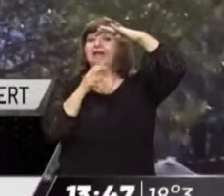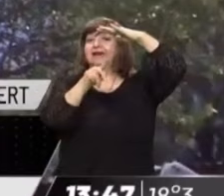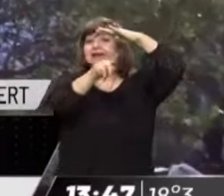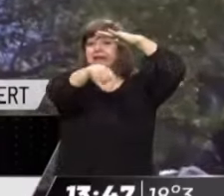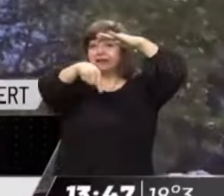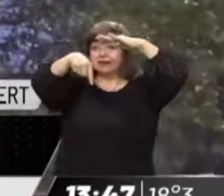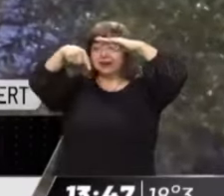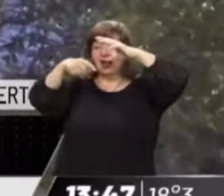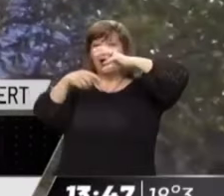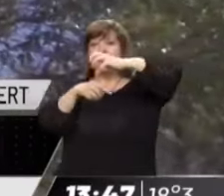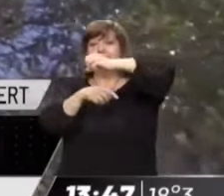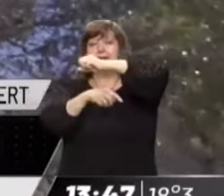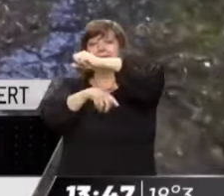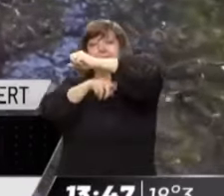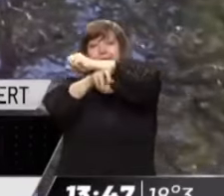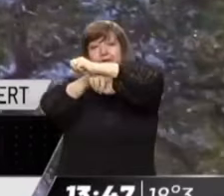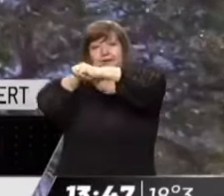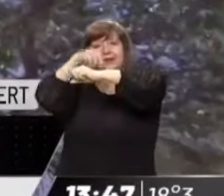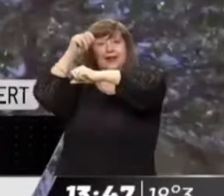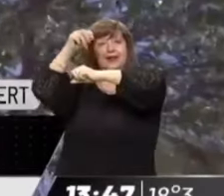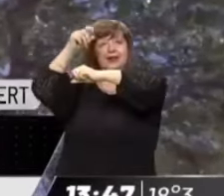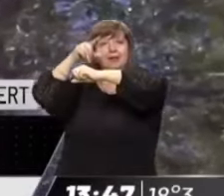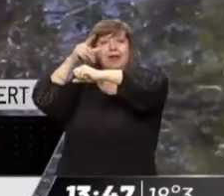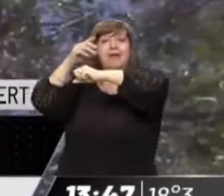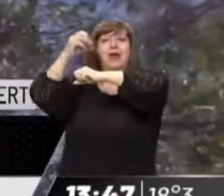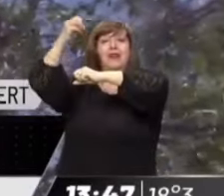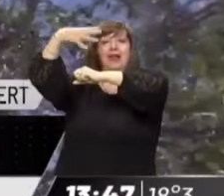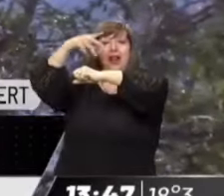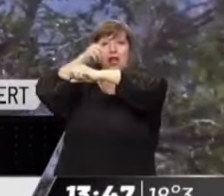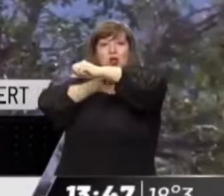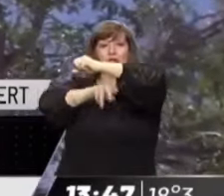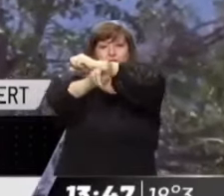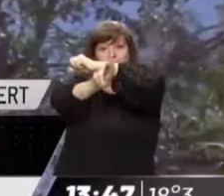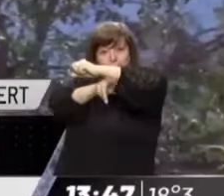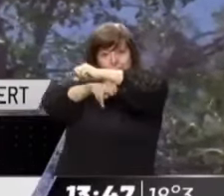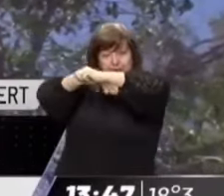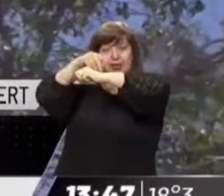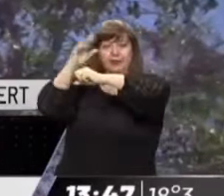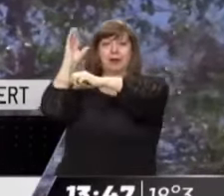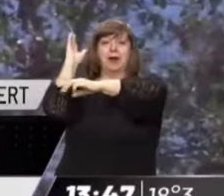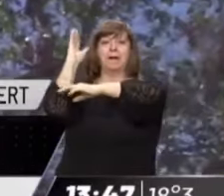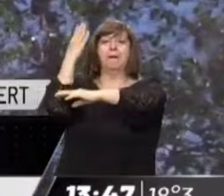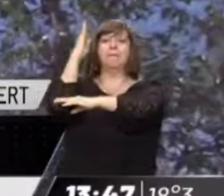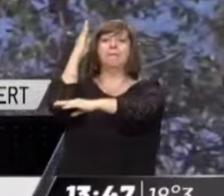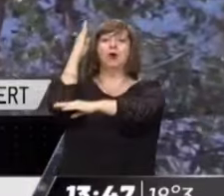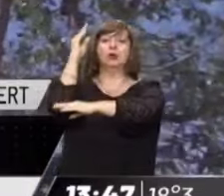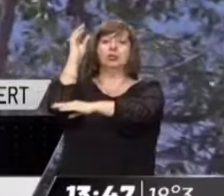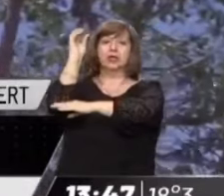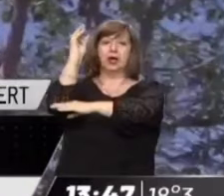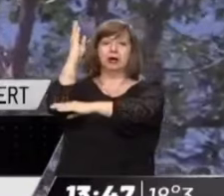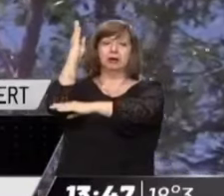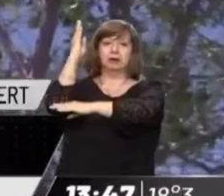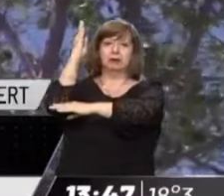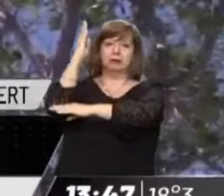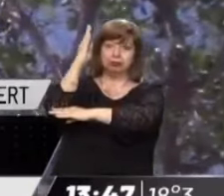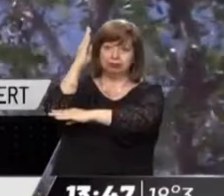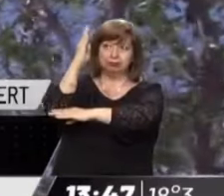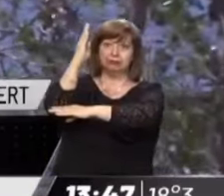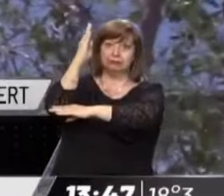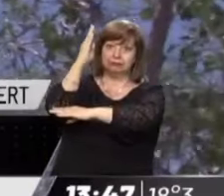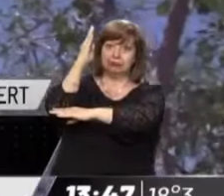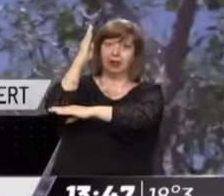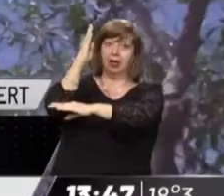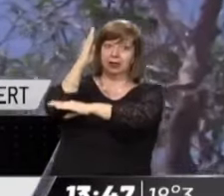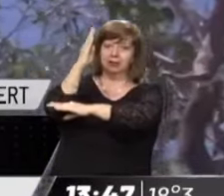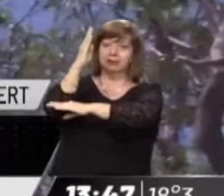estos estos cables que son de la luz y también el poste digamos estos cables está ahí que ante otro viento se puede caer